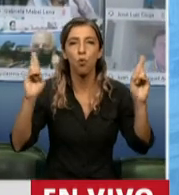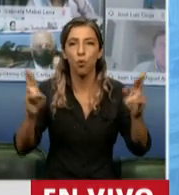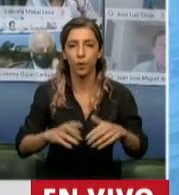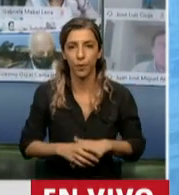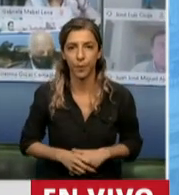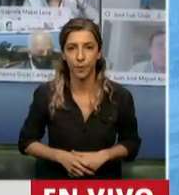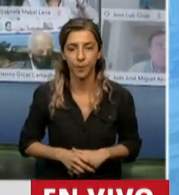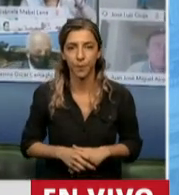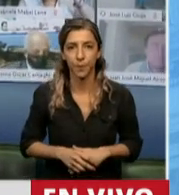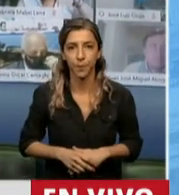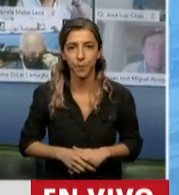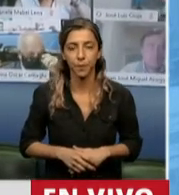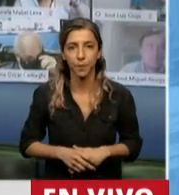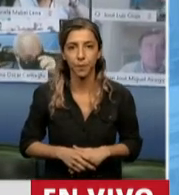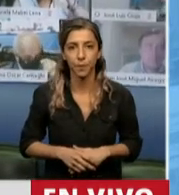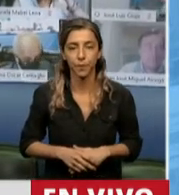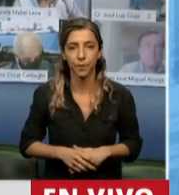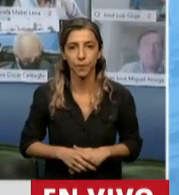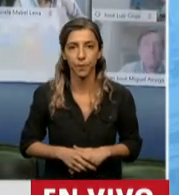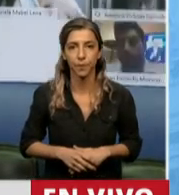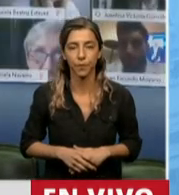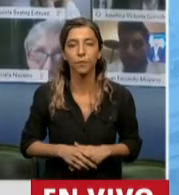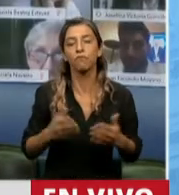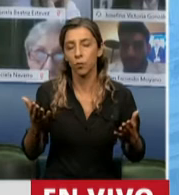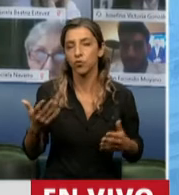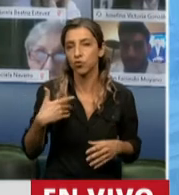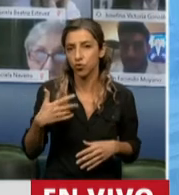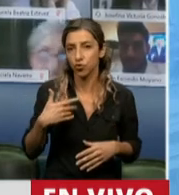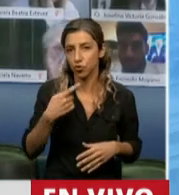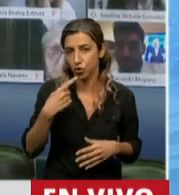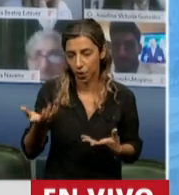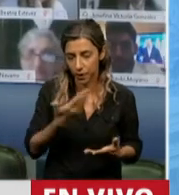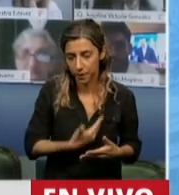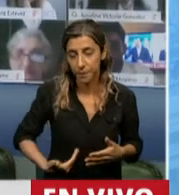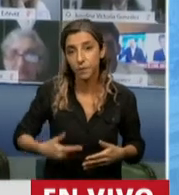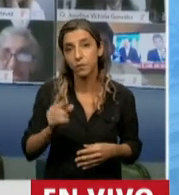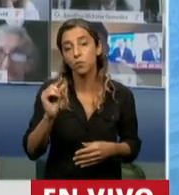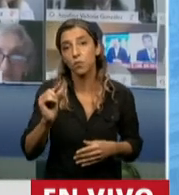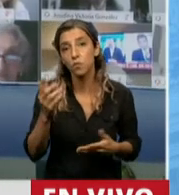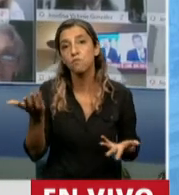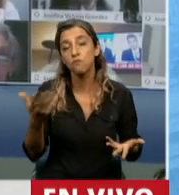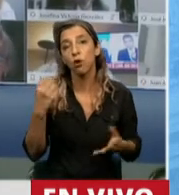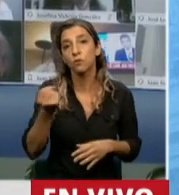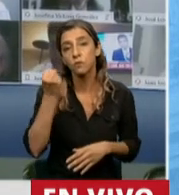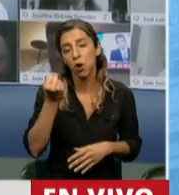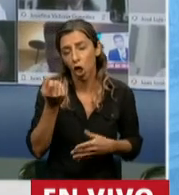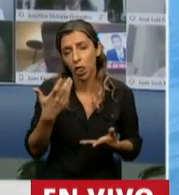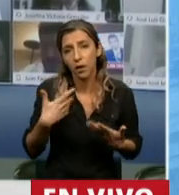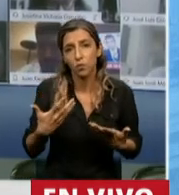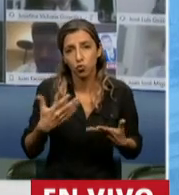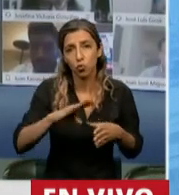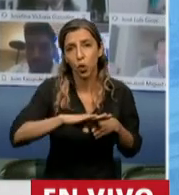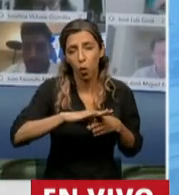Me parece, decía, presidente, un poco irracional plantear que a partir de la reparación histórica aumentó la